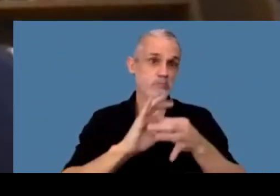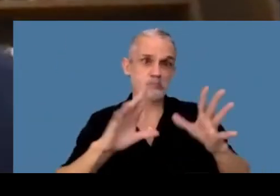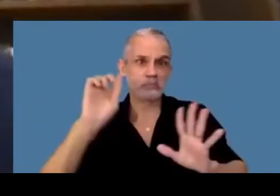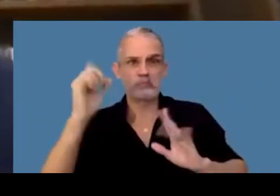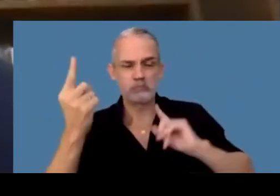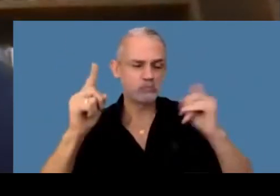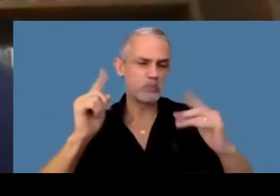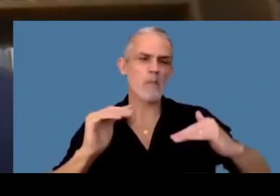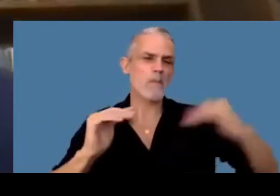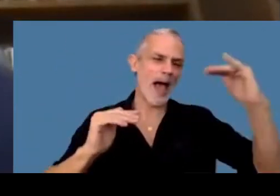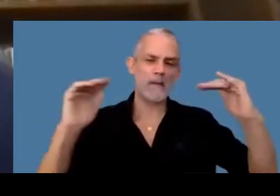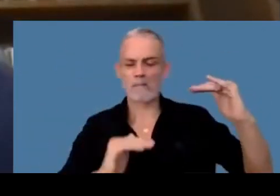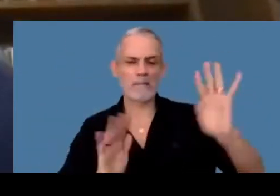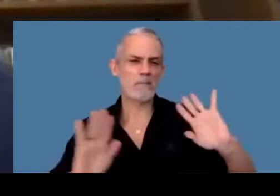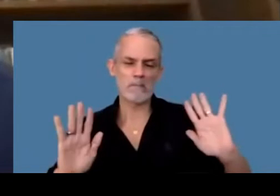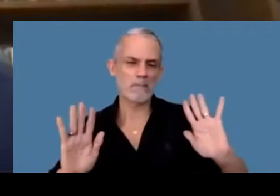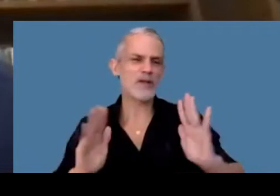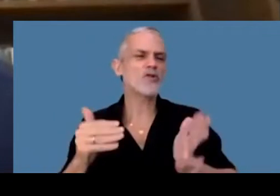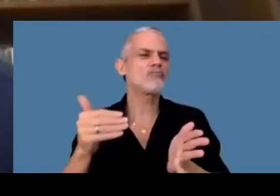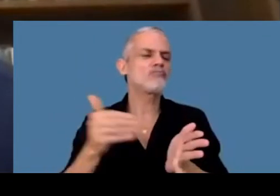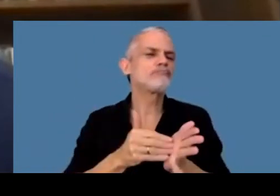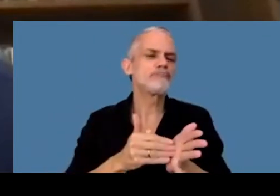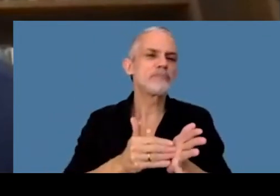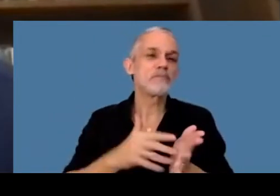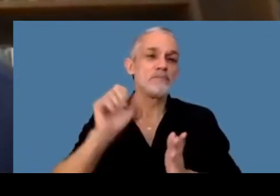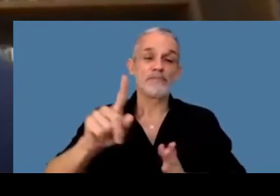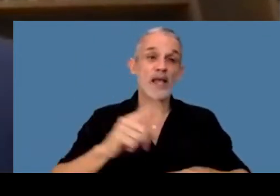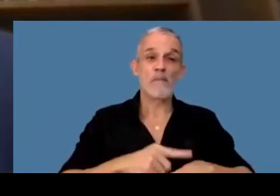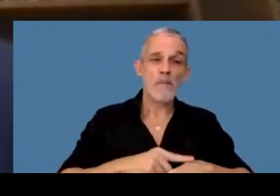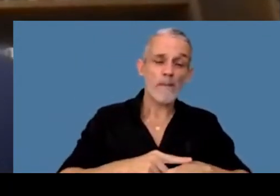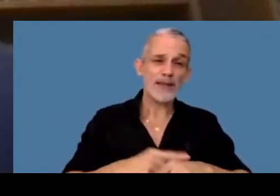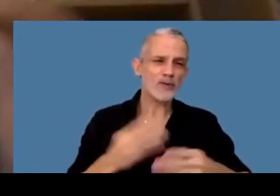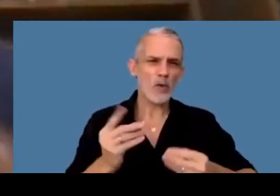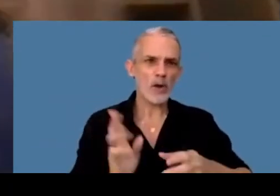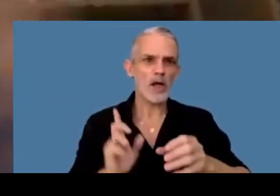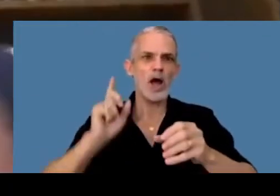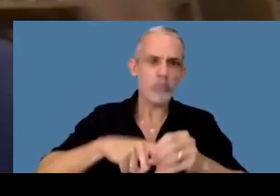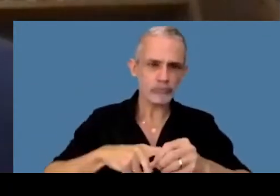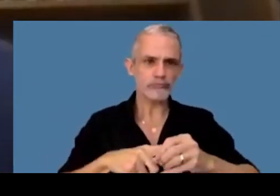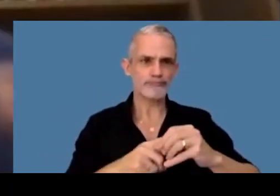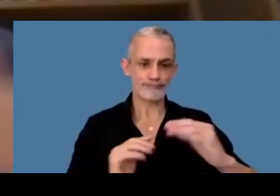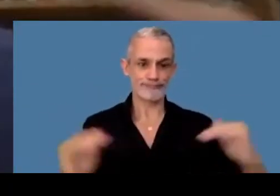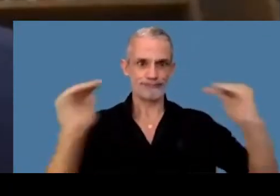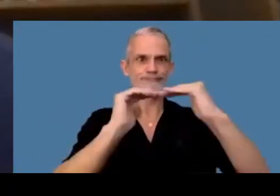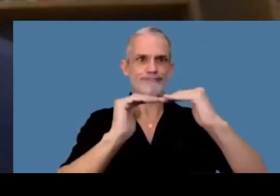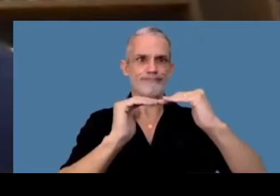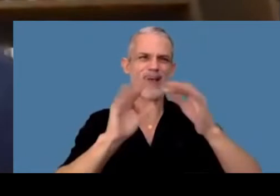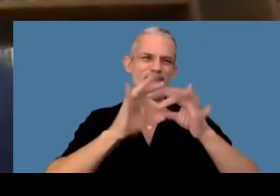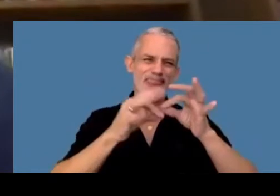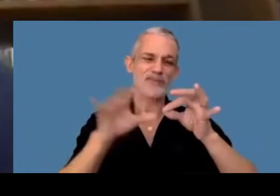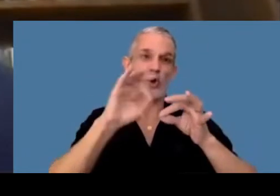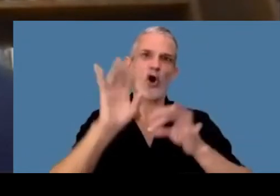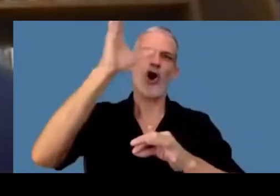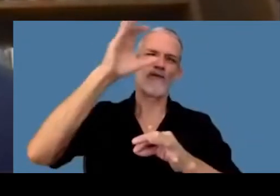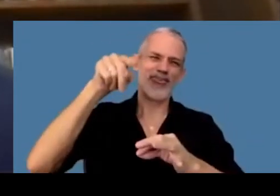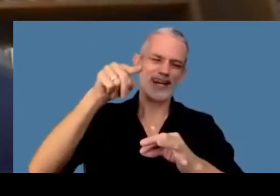se define al momento de la adhesión a la entidad de grado superior. Vamos a decirlo así para ir repasando